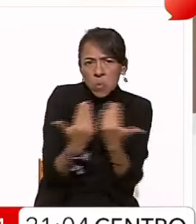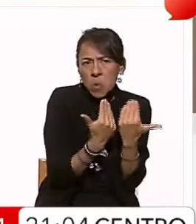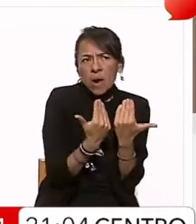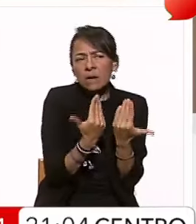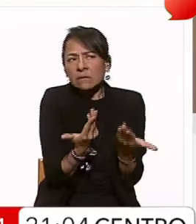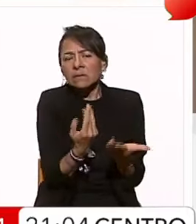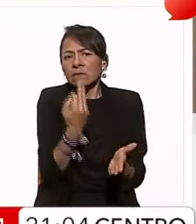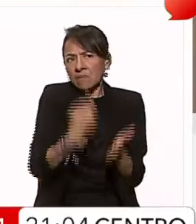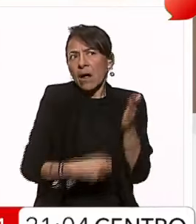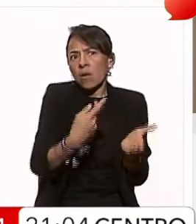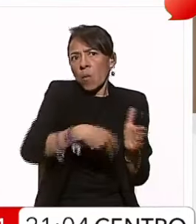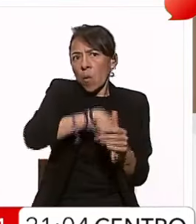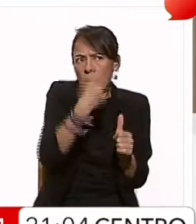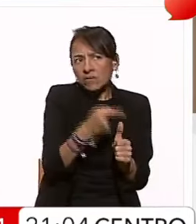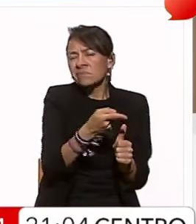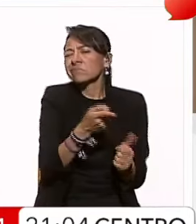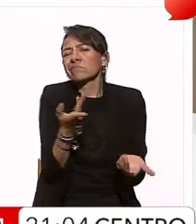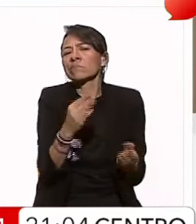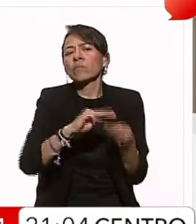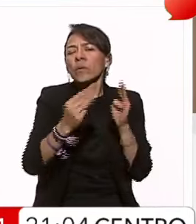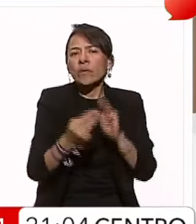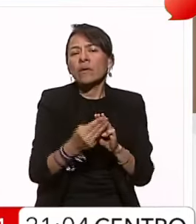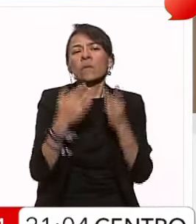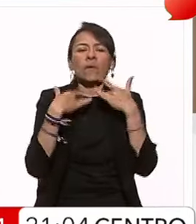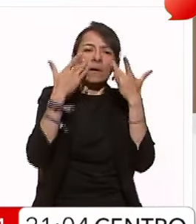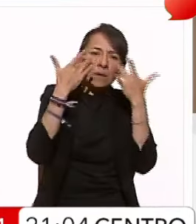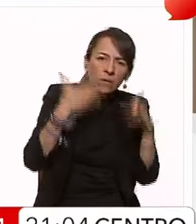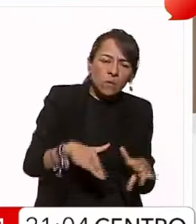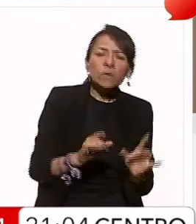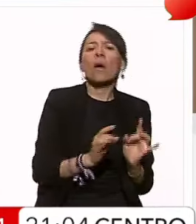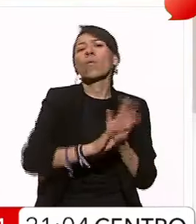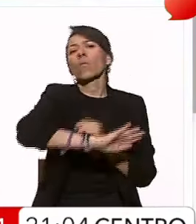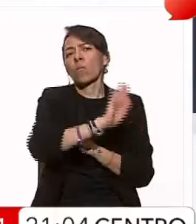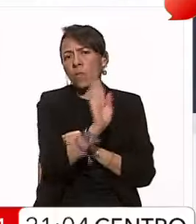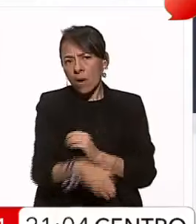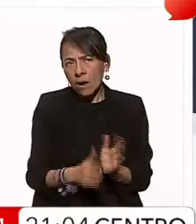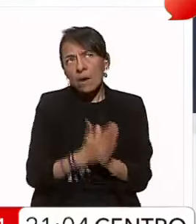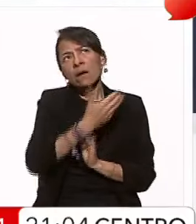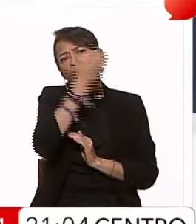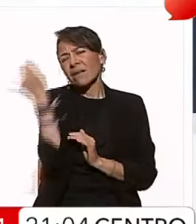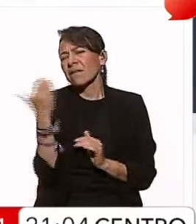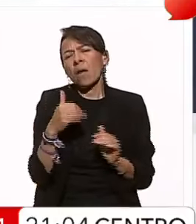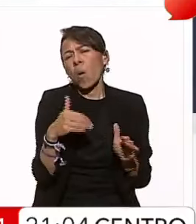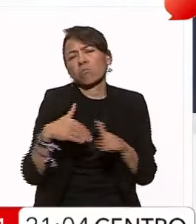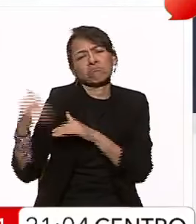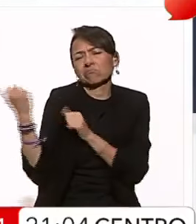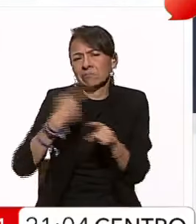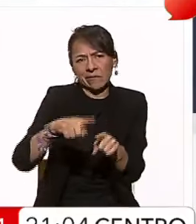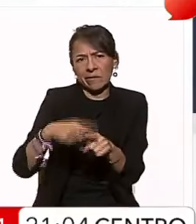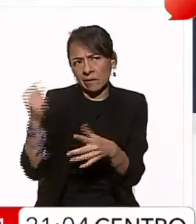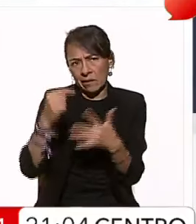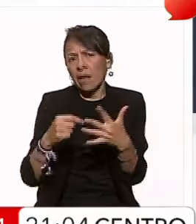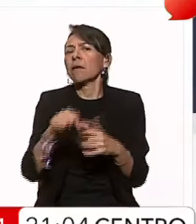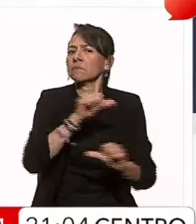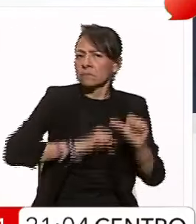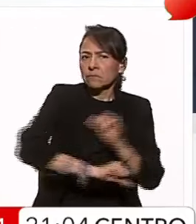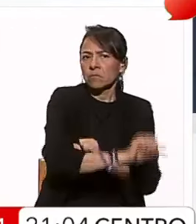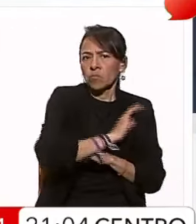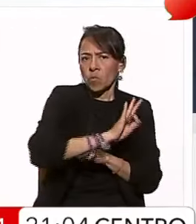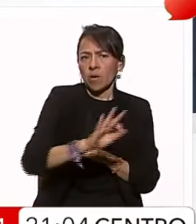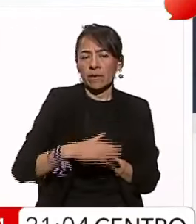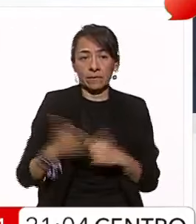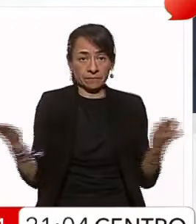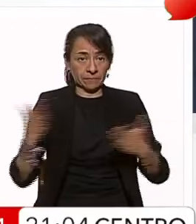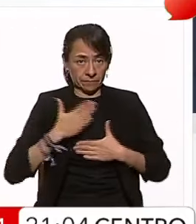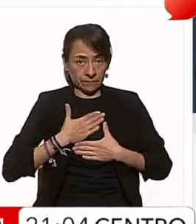motivos renuncia muerte retiro o cualquier otra causa la elección pu mi punto de vista personal